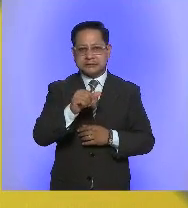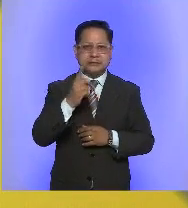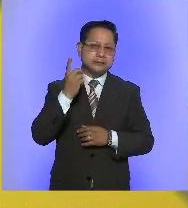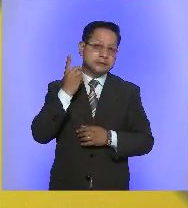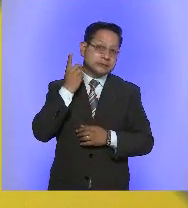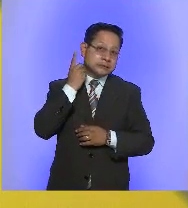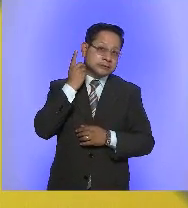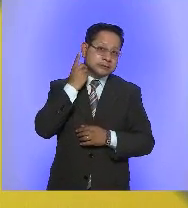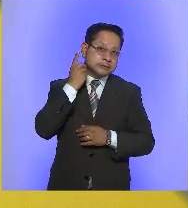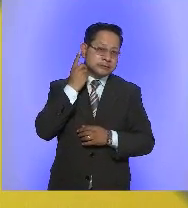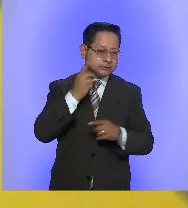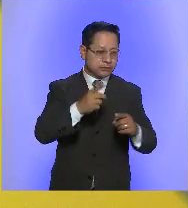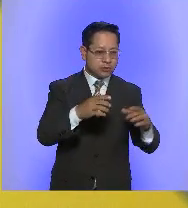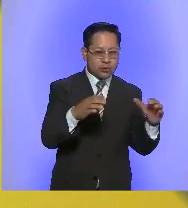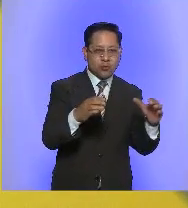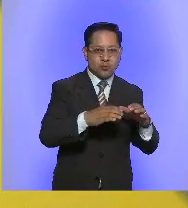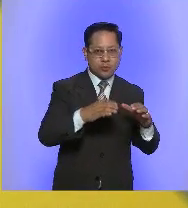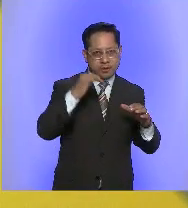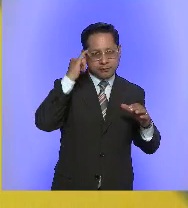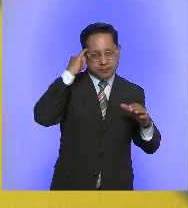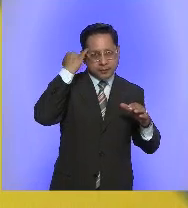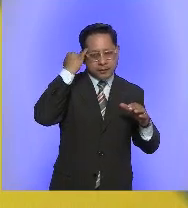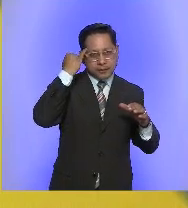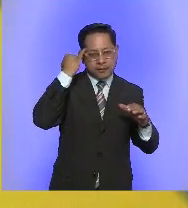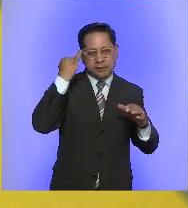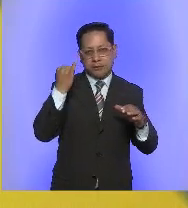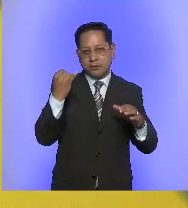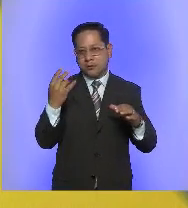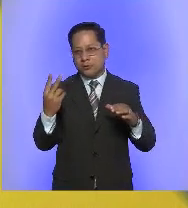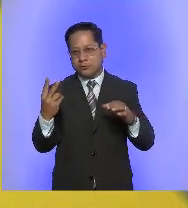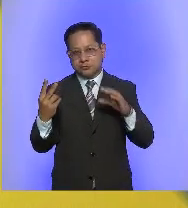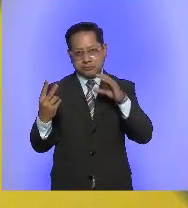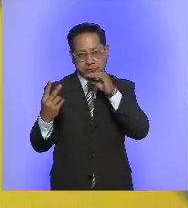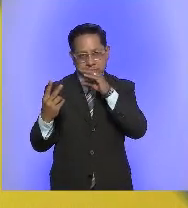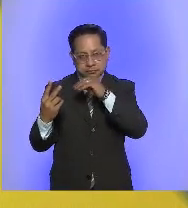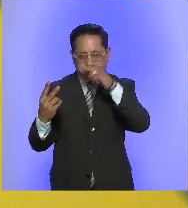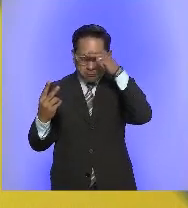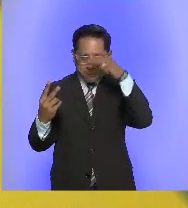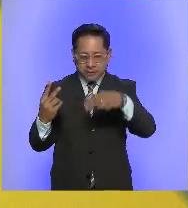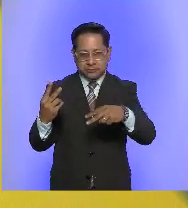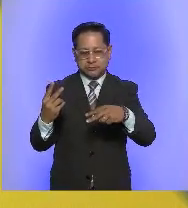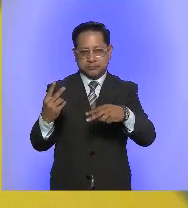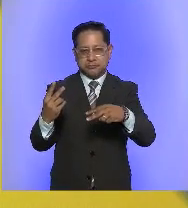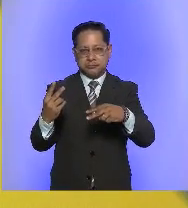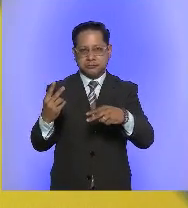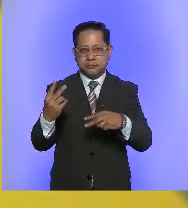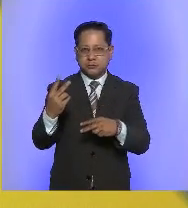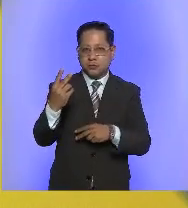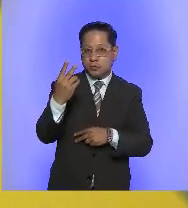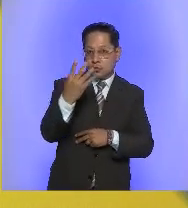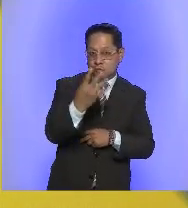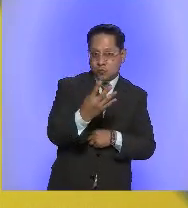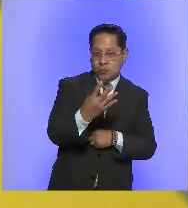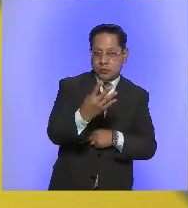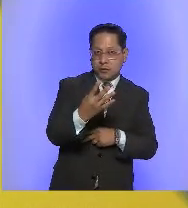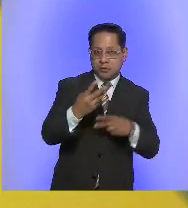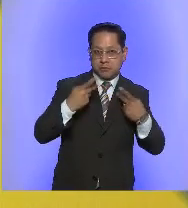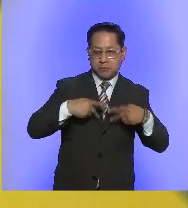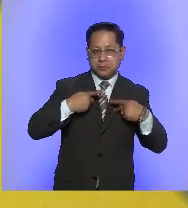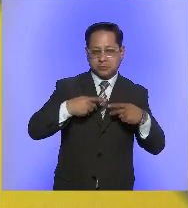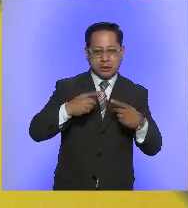tenemos dos afromexicanos, tenemos cuatro de tienen personas con alguna discapacidad, tres de la